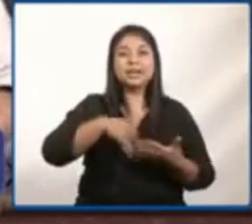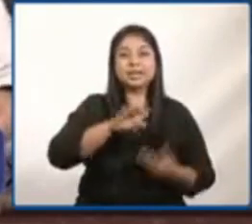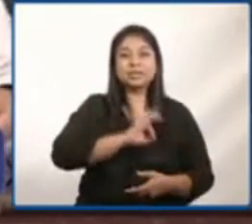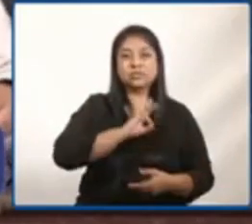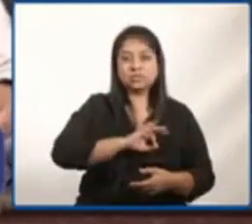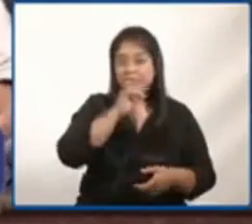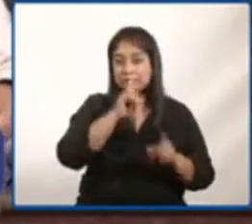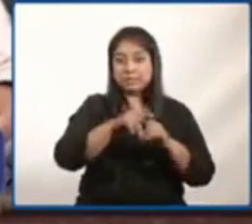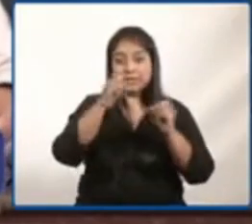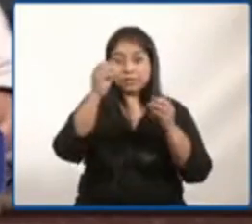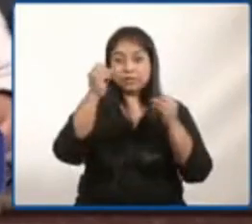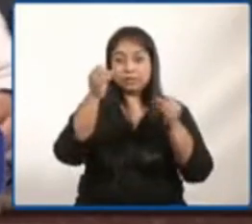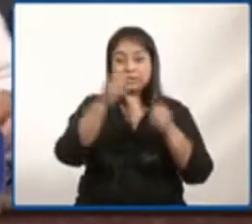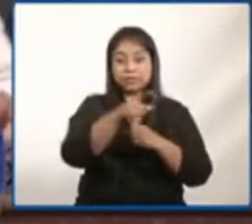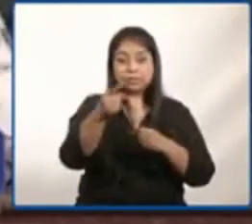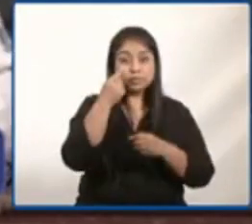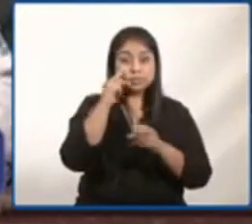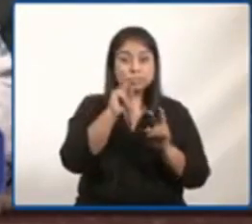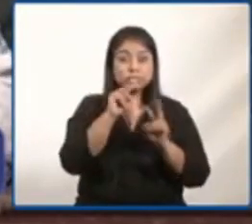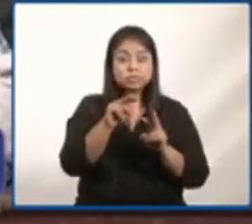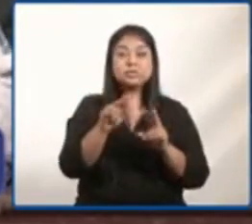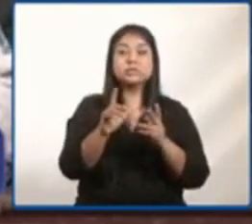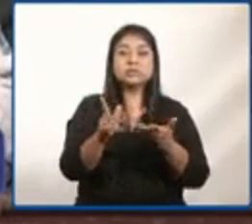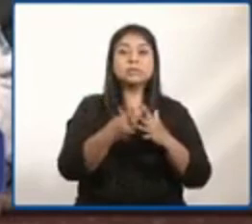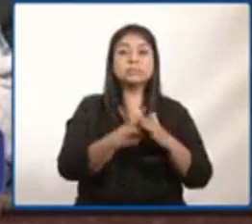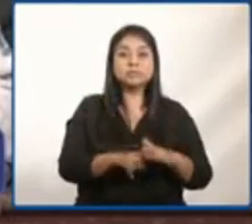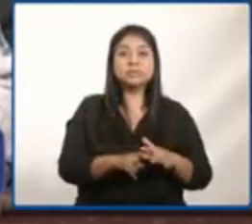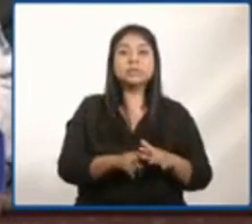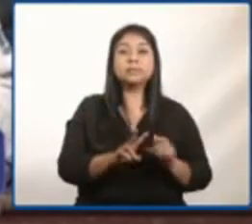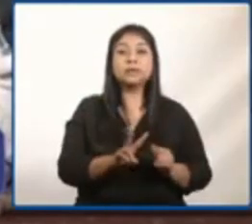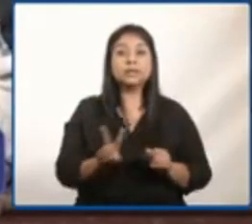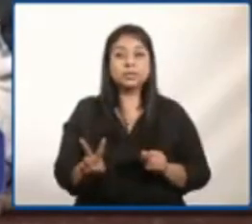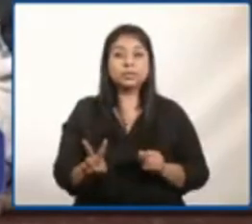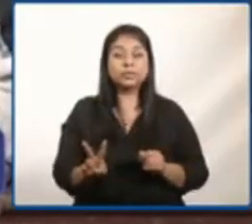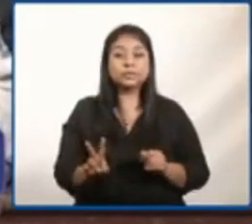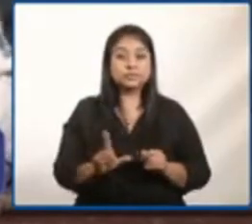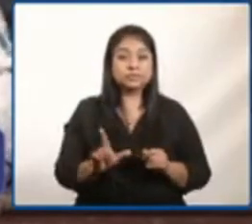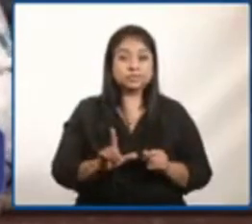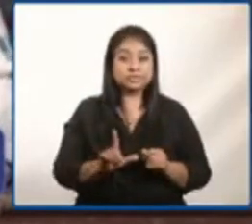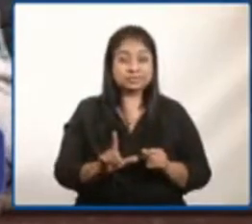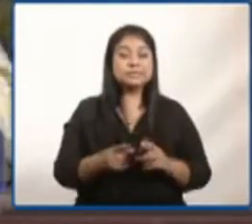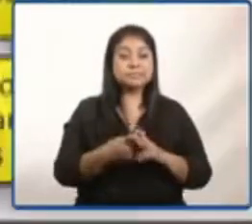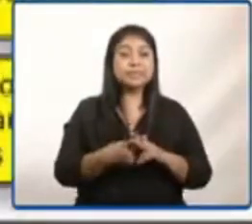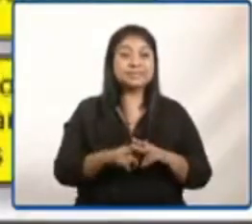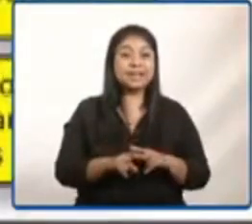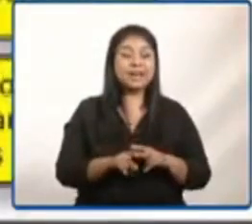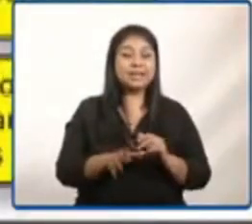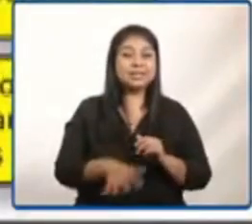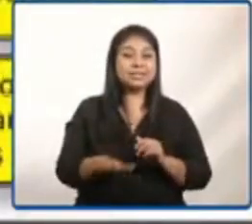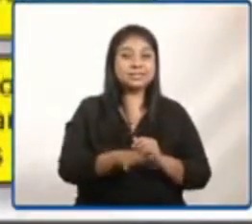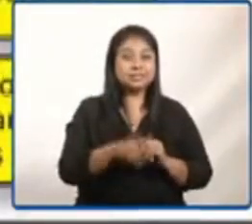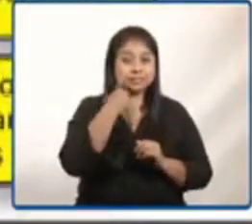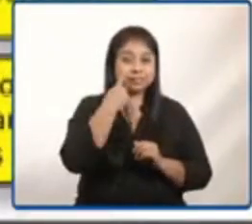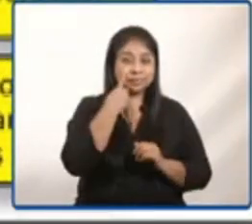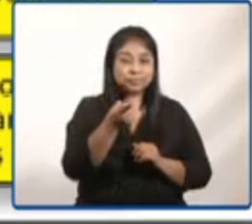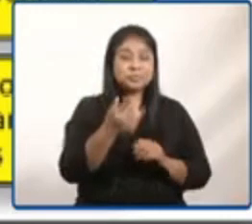de la información que van a estar recibiendo, será a partir del lunes 22, cuando ya veamos más